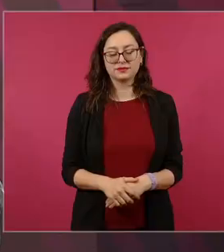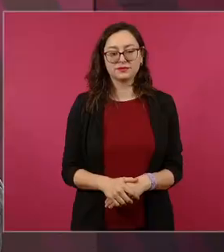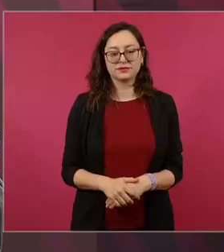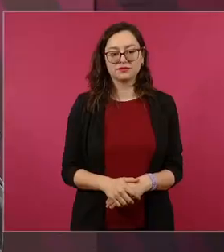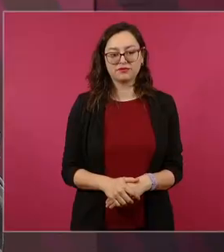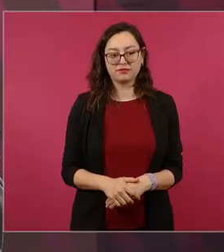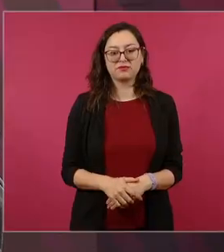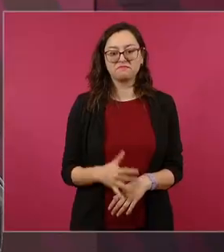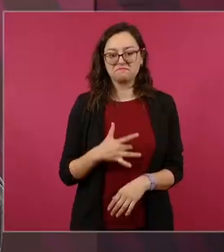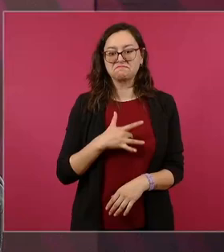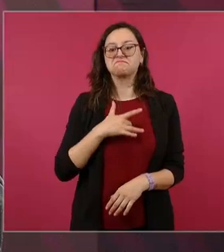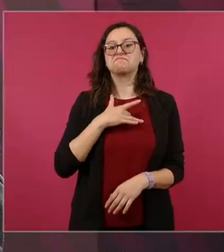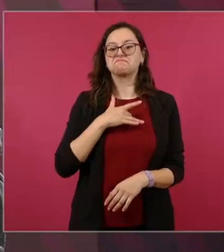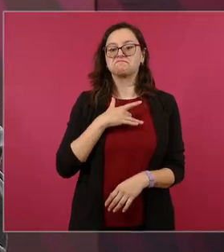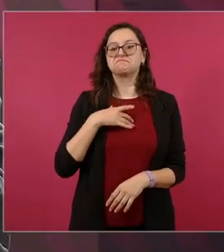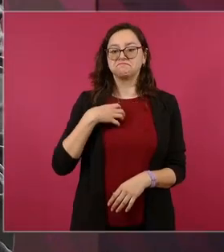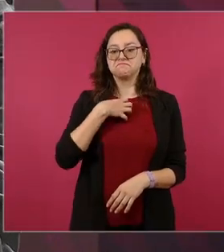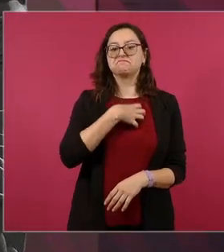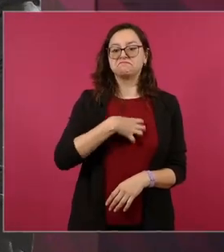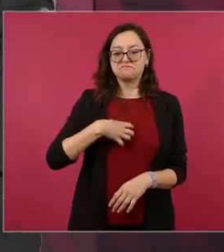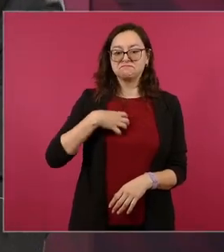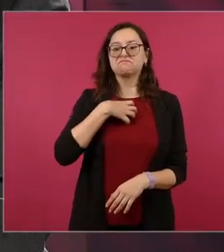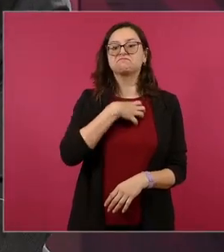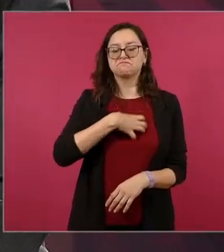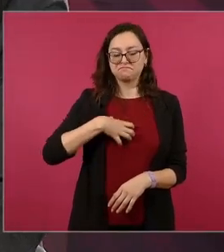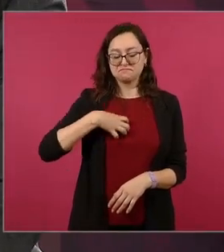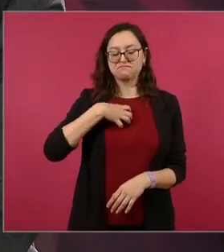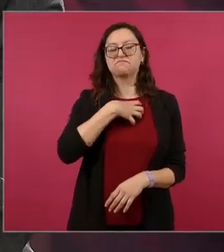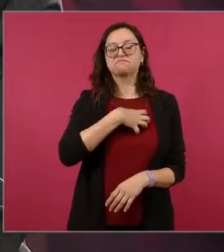Yo me siento muy contento